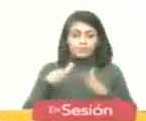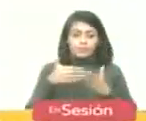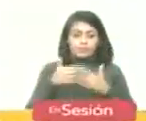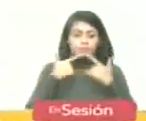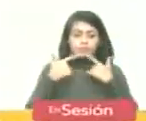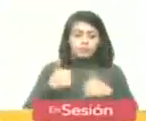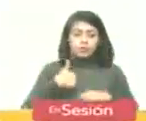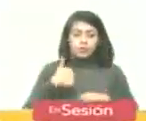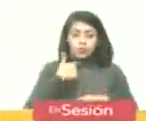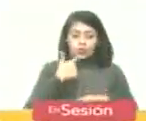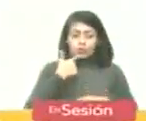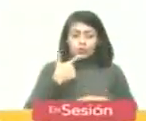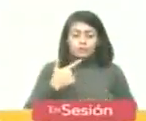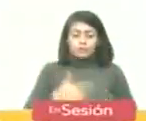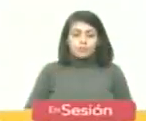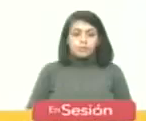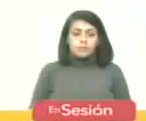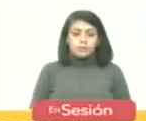Y yo